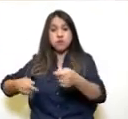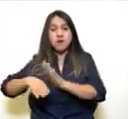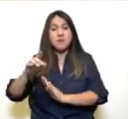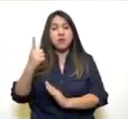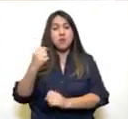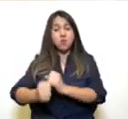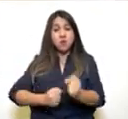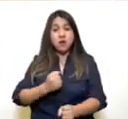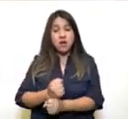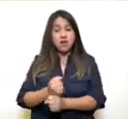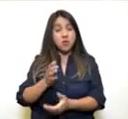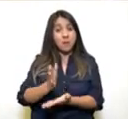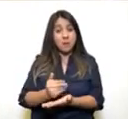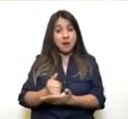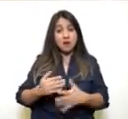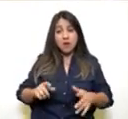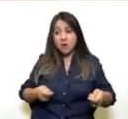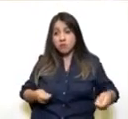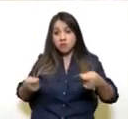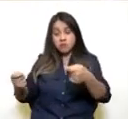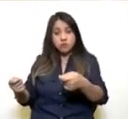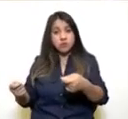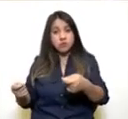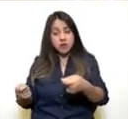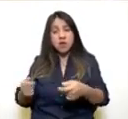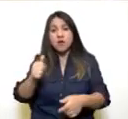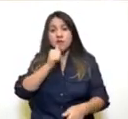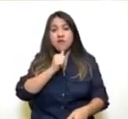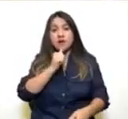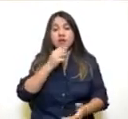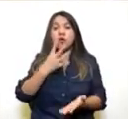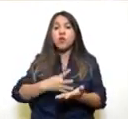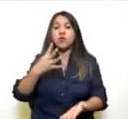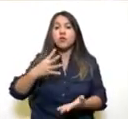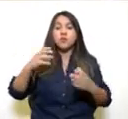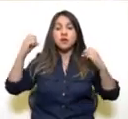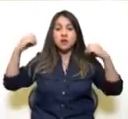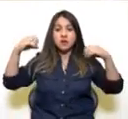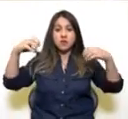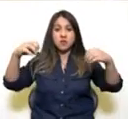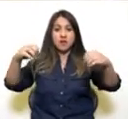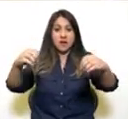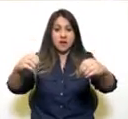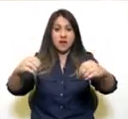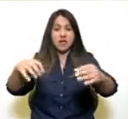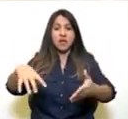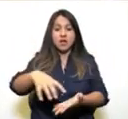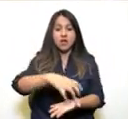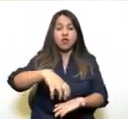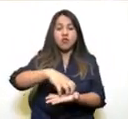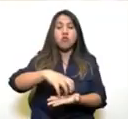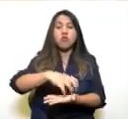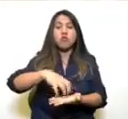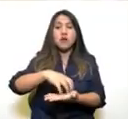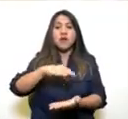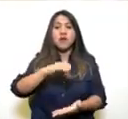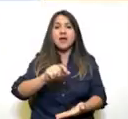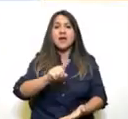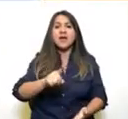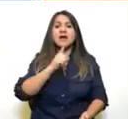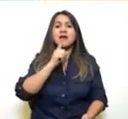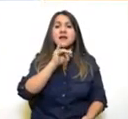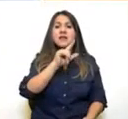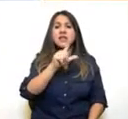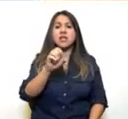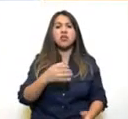este plan faltan cuatro mil luminarias en el castillo es una comuna oscura que ha parado